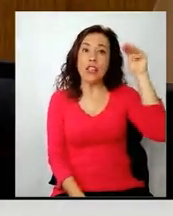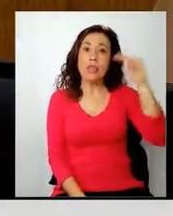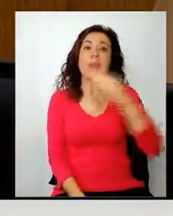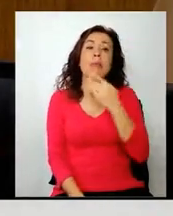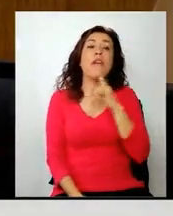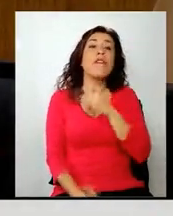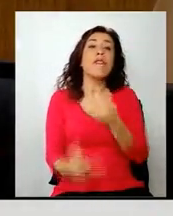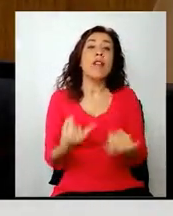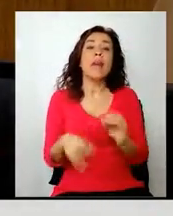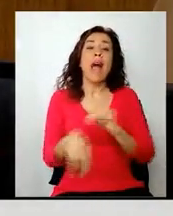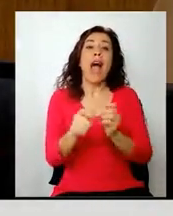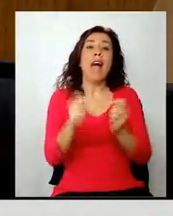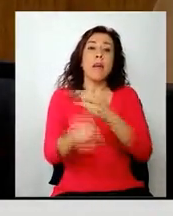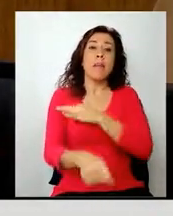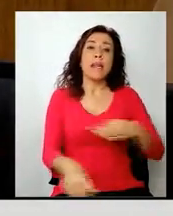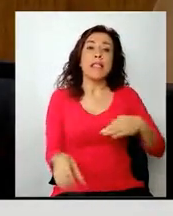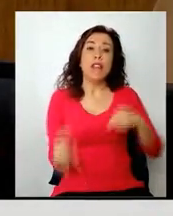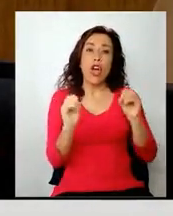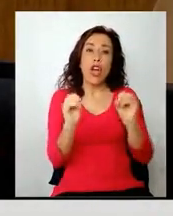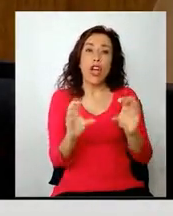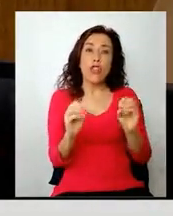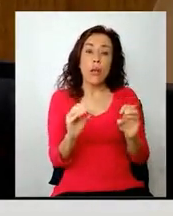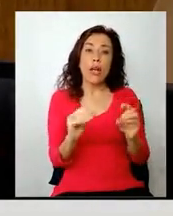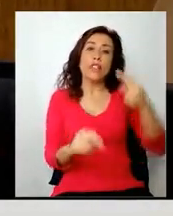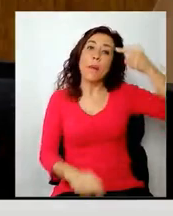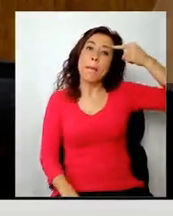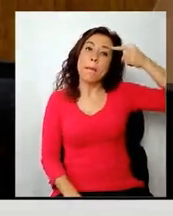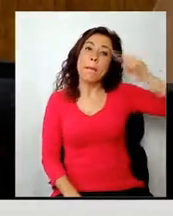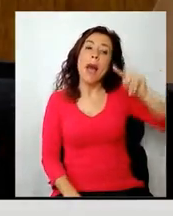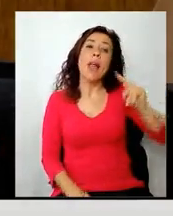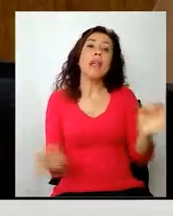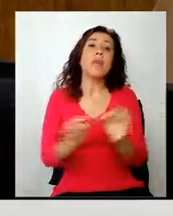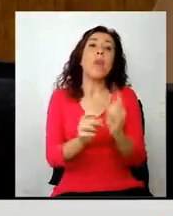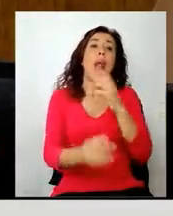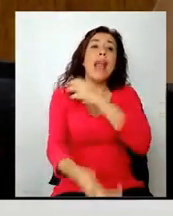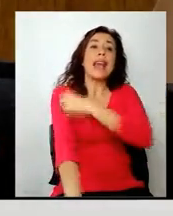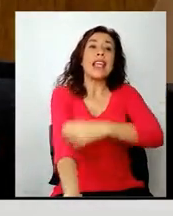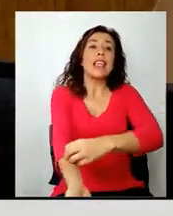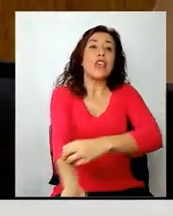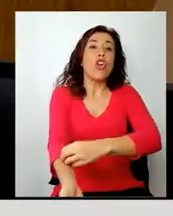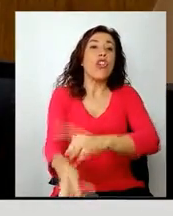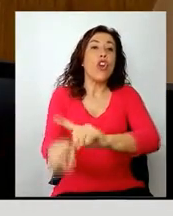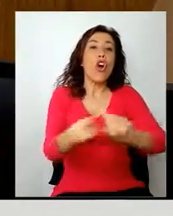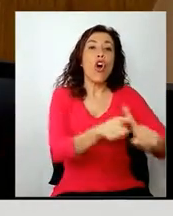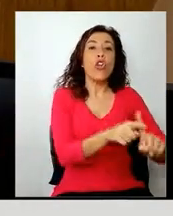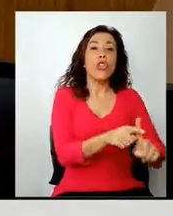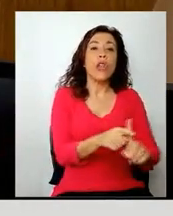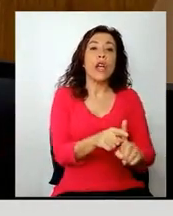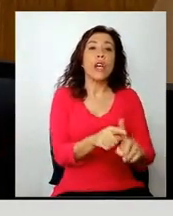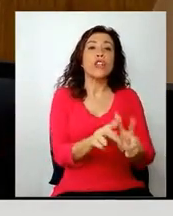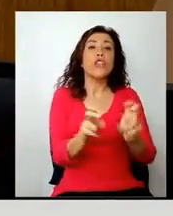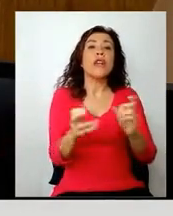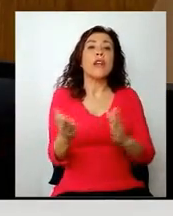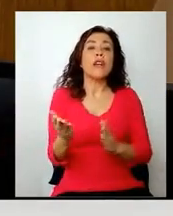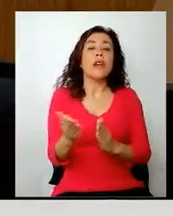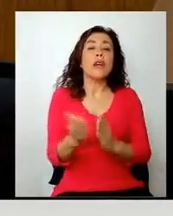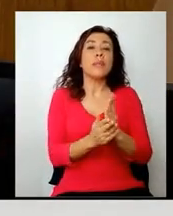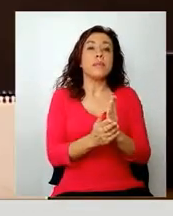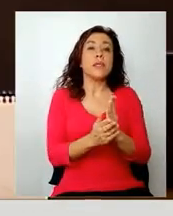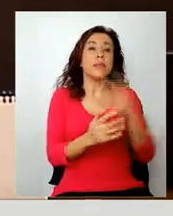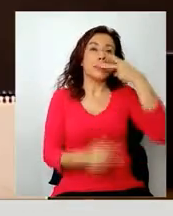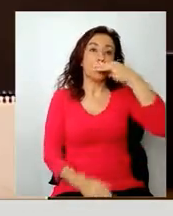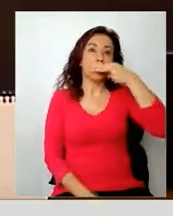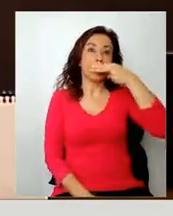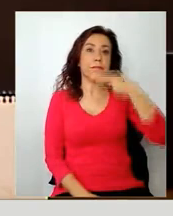ofrece al Ministerio de Educación para diferenciar la región de las otras respecto a el inicio